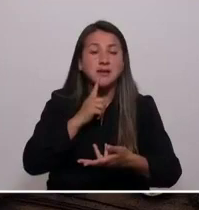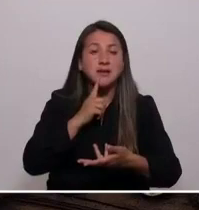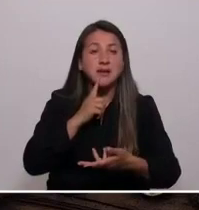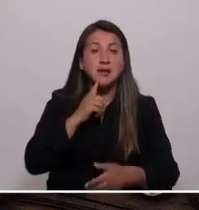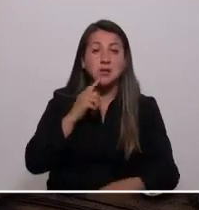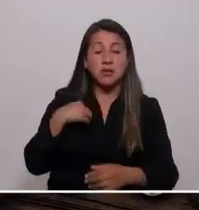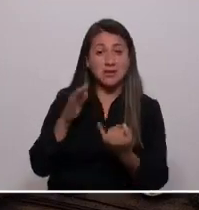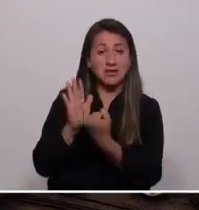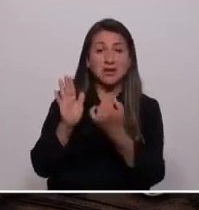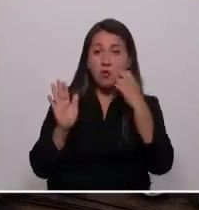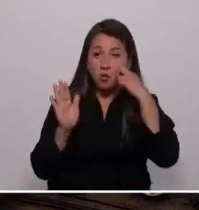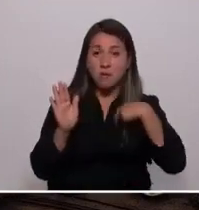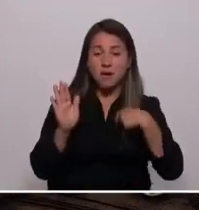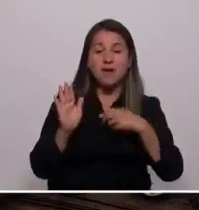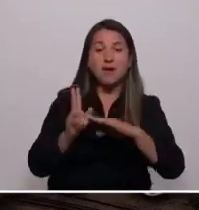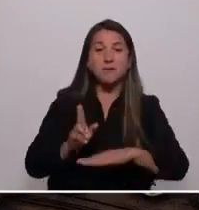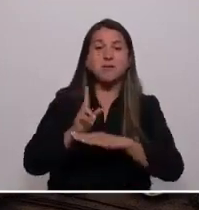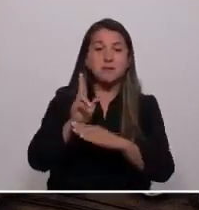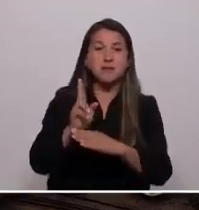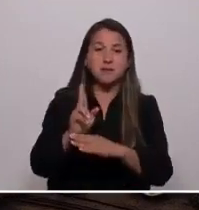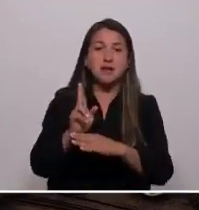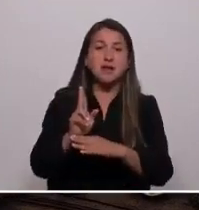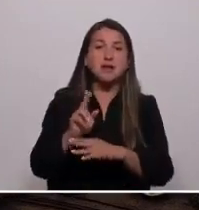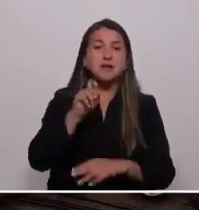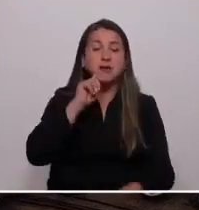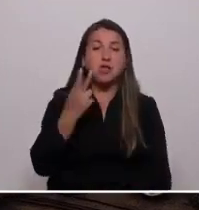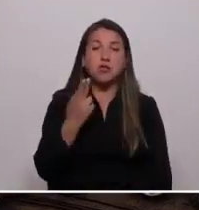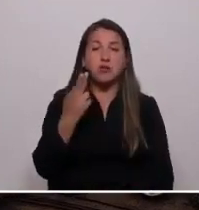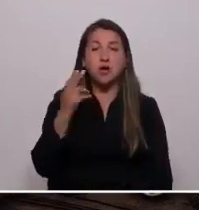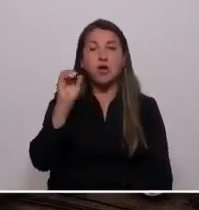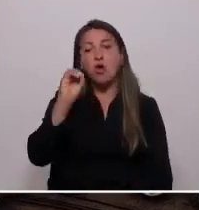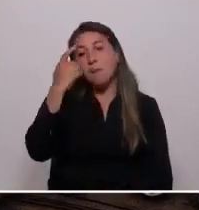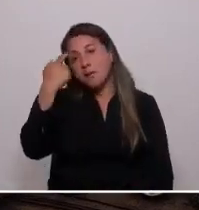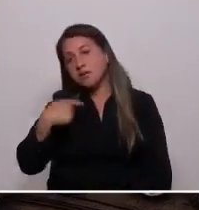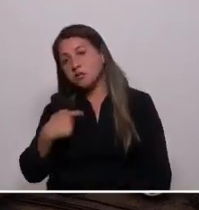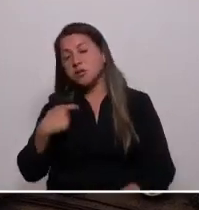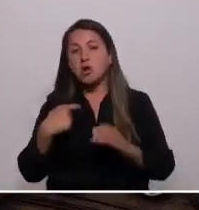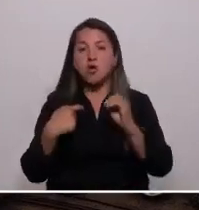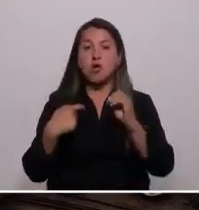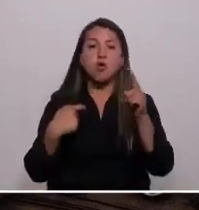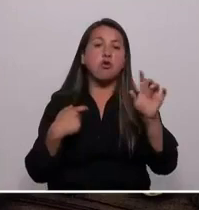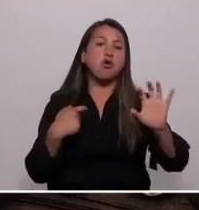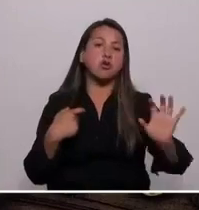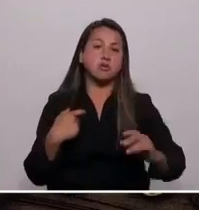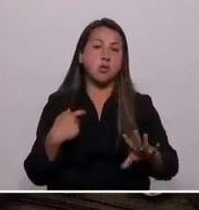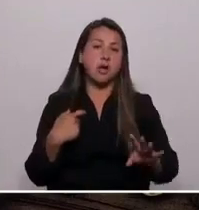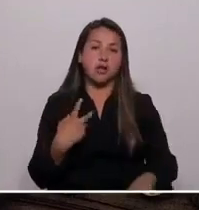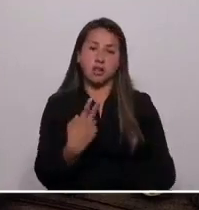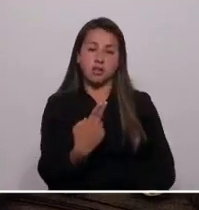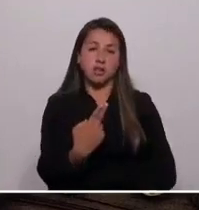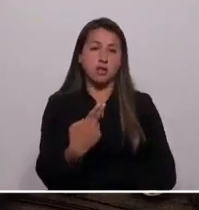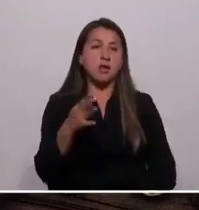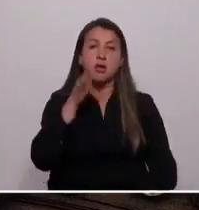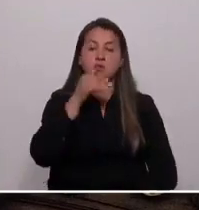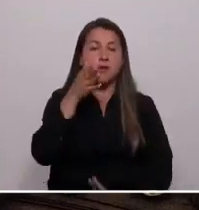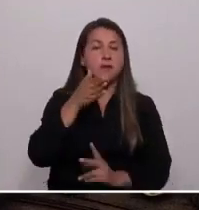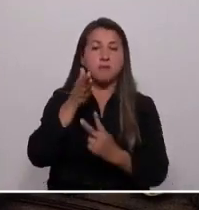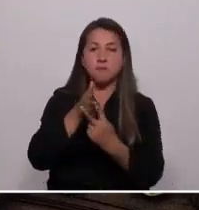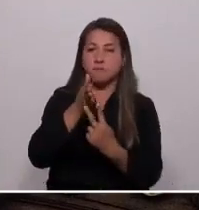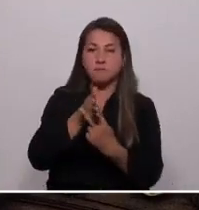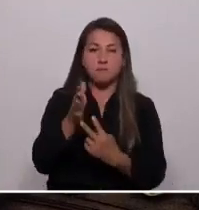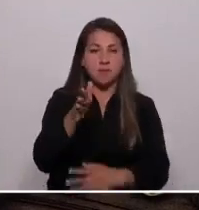representa una tajante dualidad o sea es persona o se es una simple cosa no hay términos medios